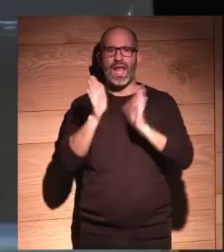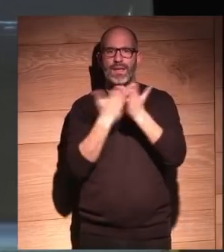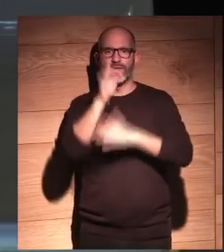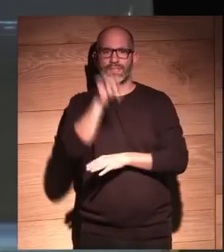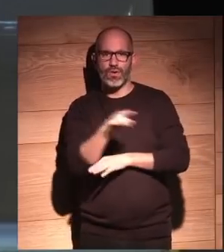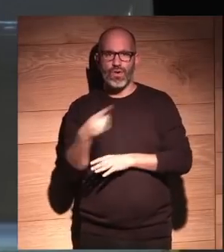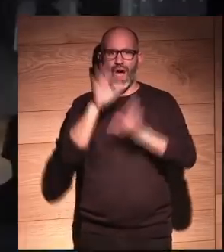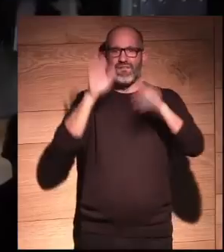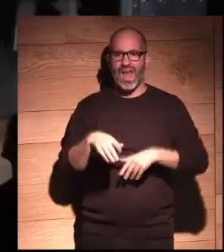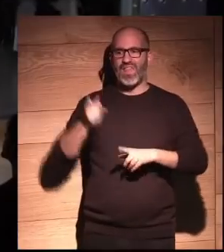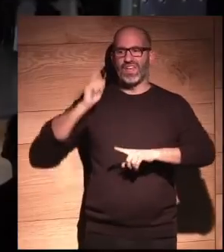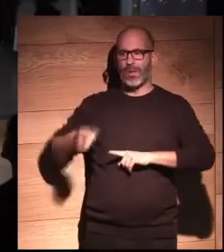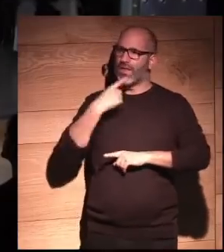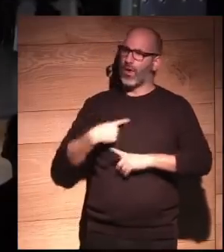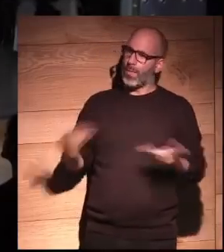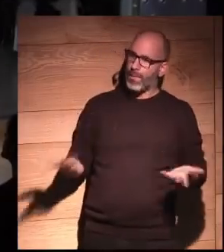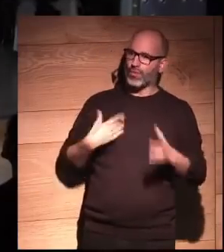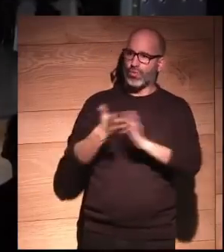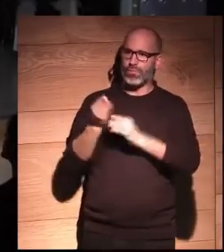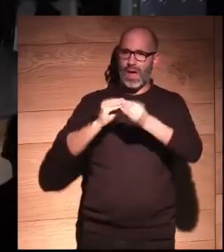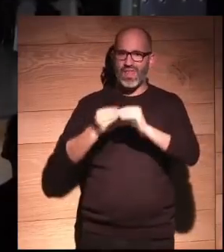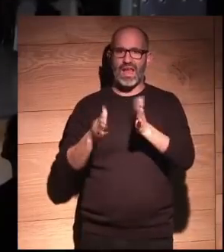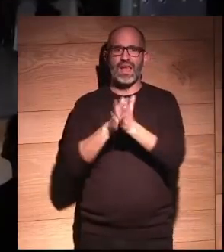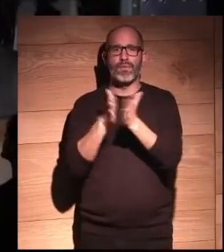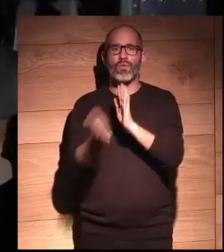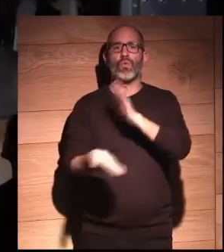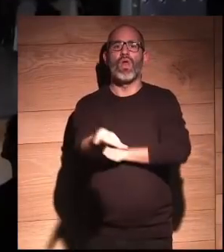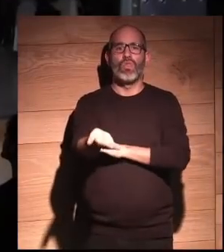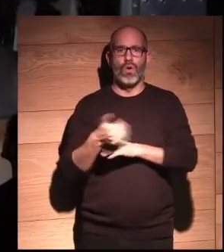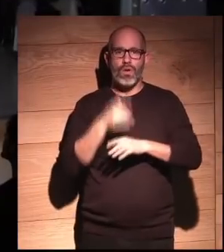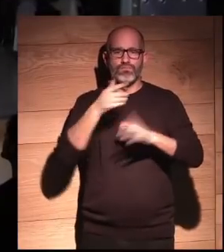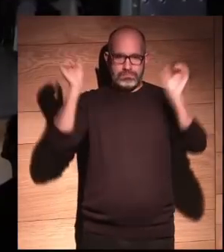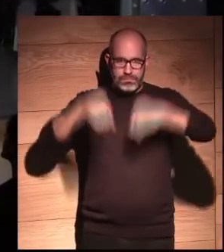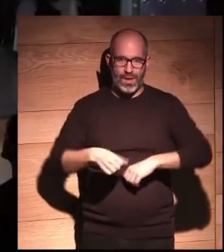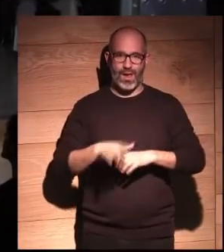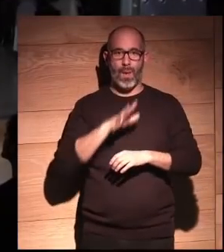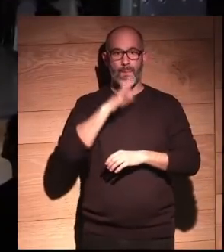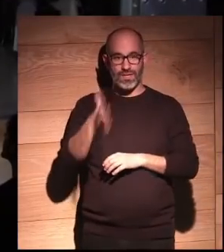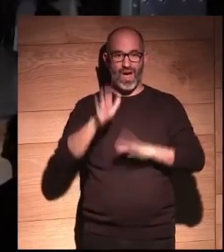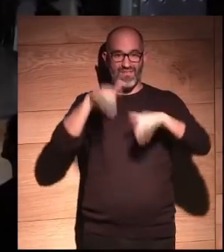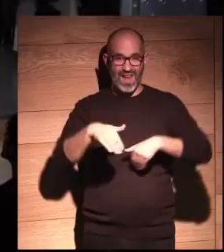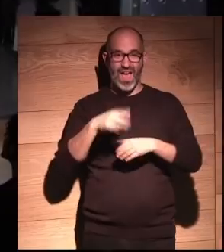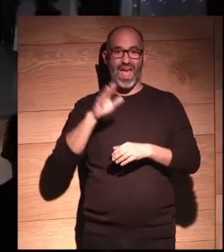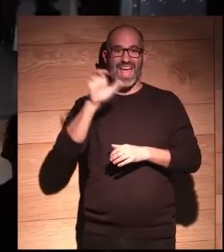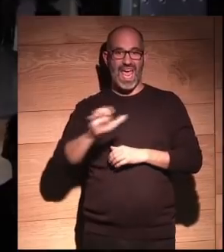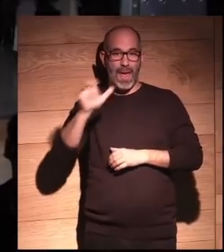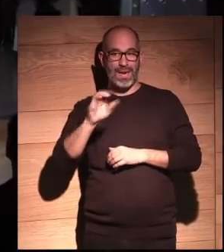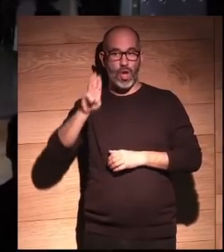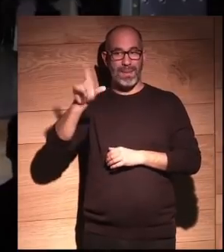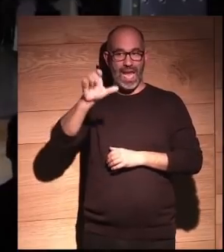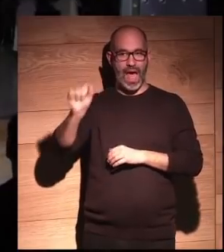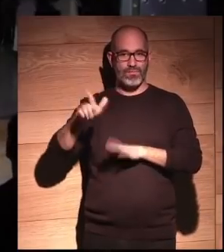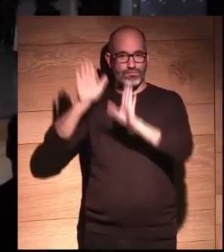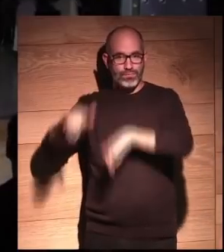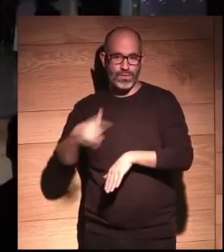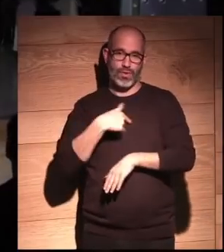el momento, ¿no? Hiciste el scripta manen, ¿no? Y ya está, ya aquí tenemos scripta manen. Emilio le hace mucho más caso a una editora, mucho más caso a Pilar. Además, que a mí. Emilio,